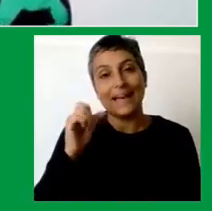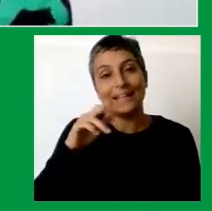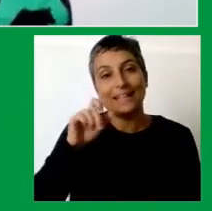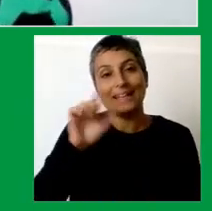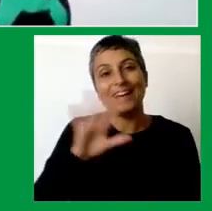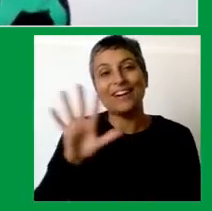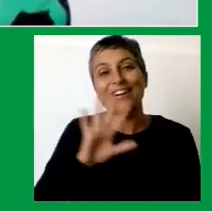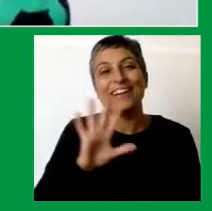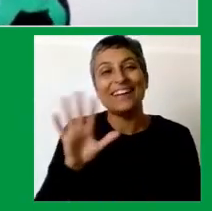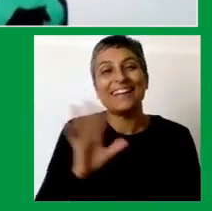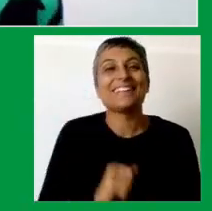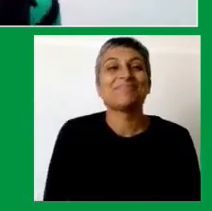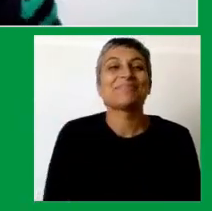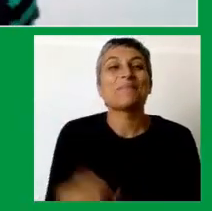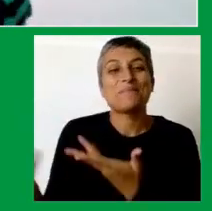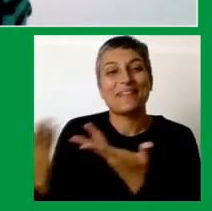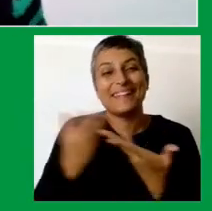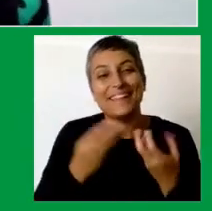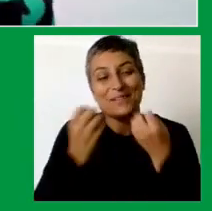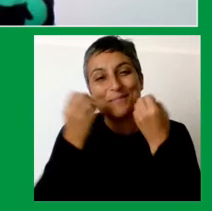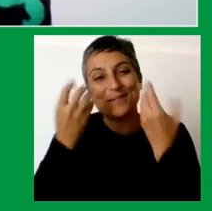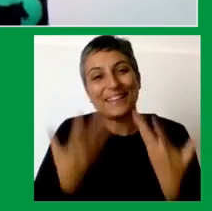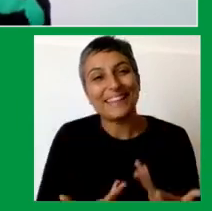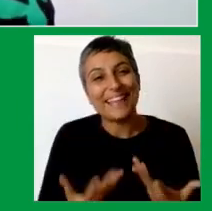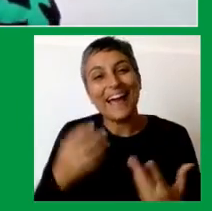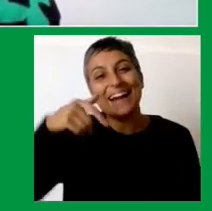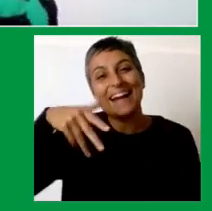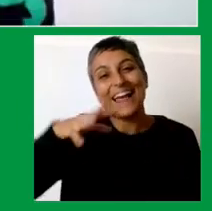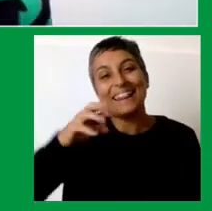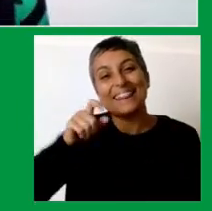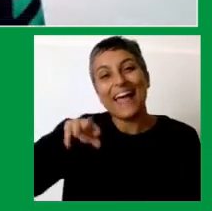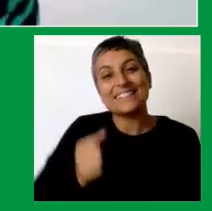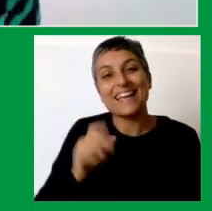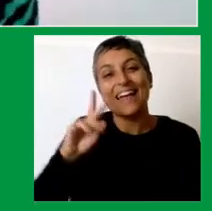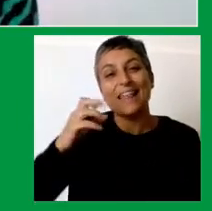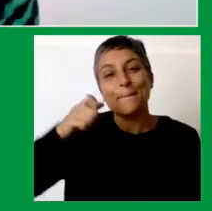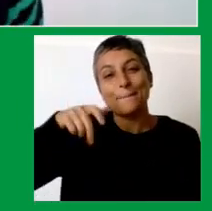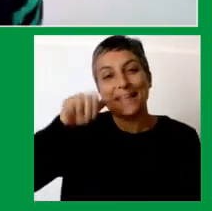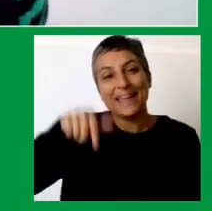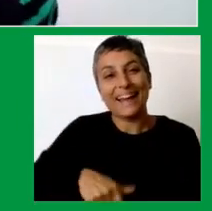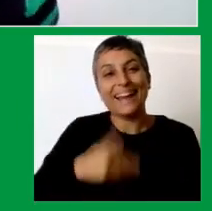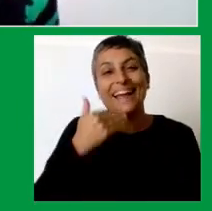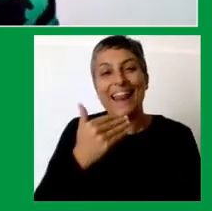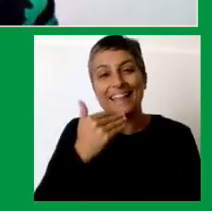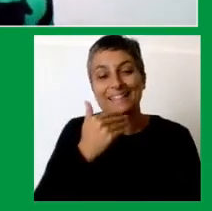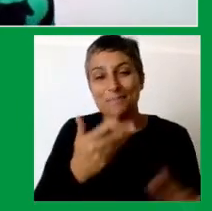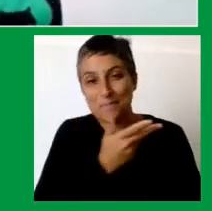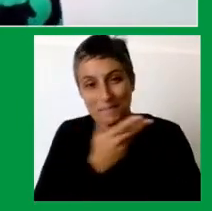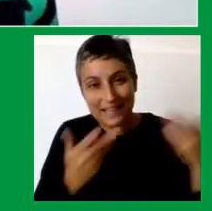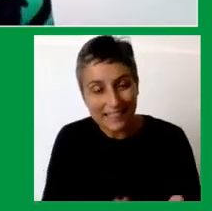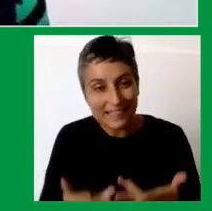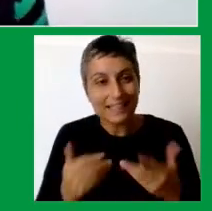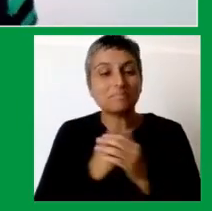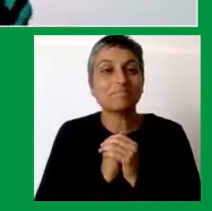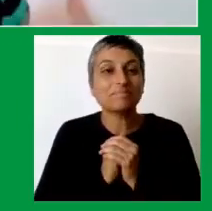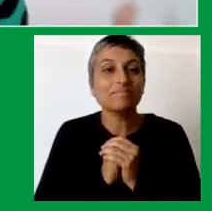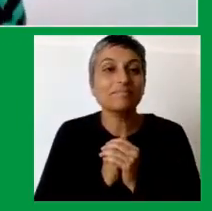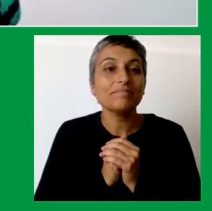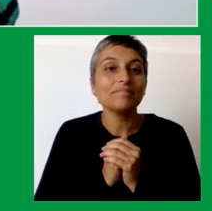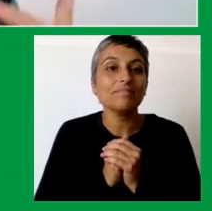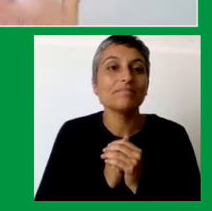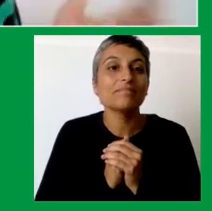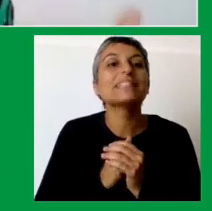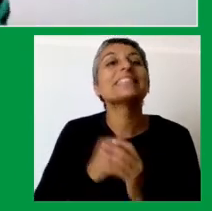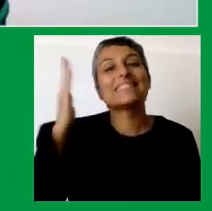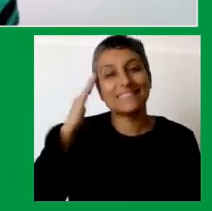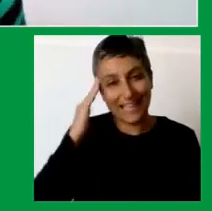Hola, bienvenidos, ¿cómo están? Natacha, Damián, gracias por la invitación especialmente. Sé que Pablo